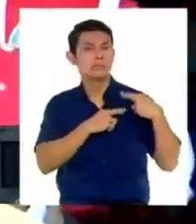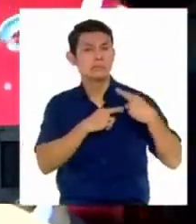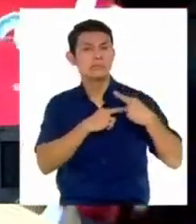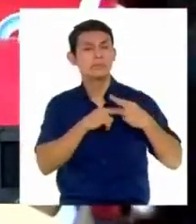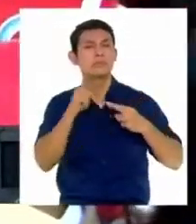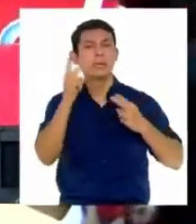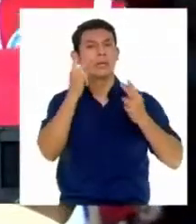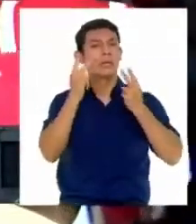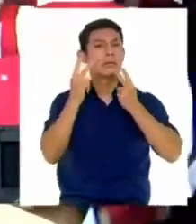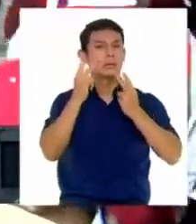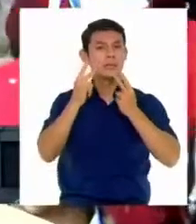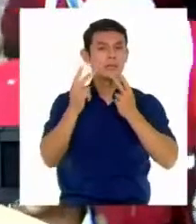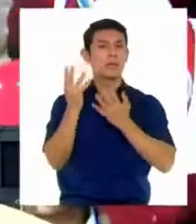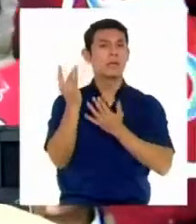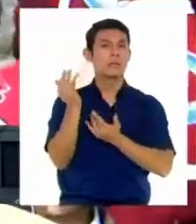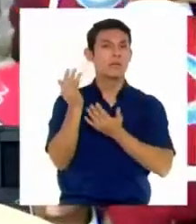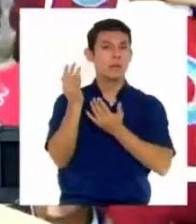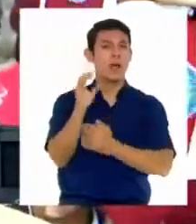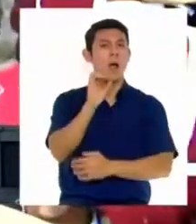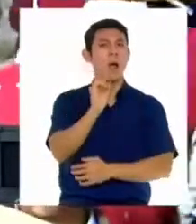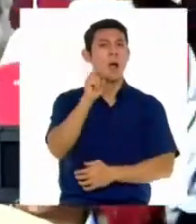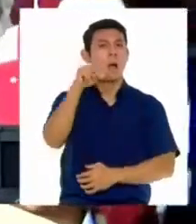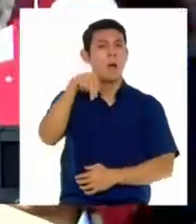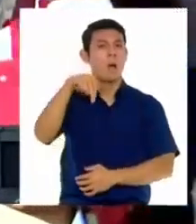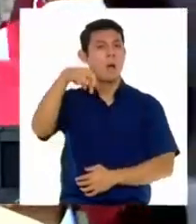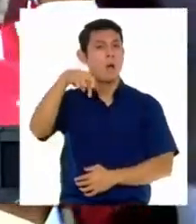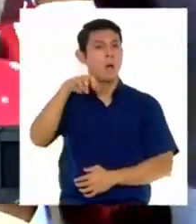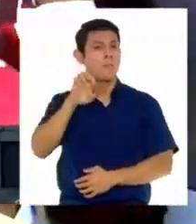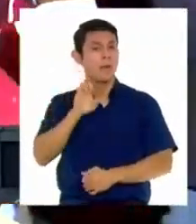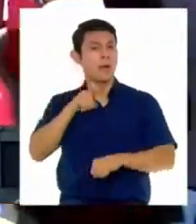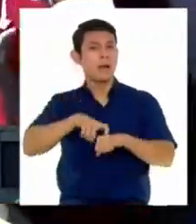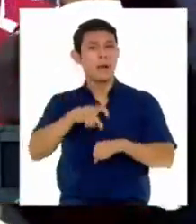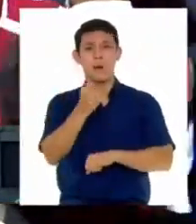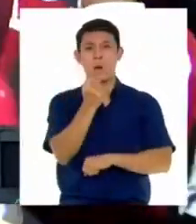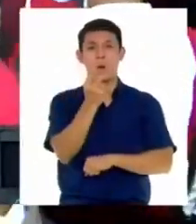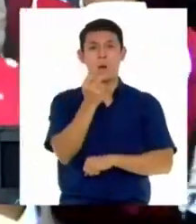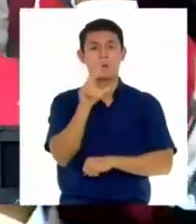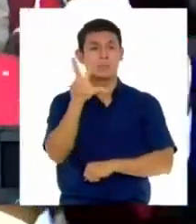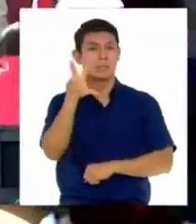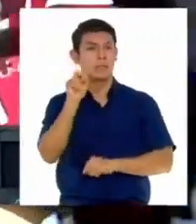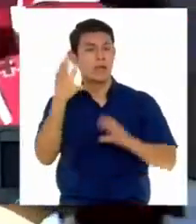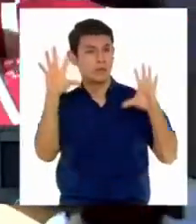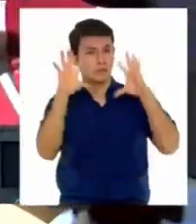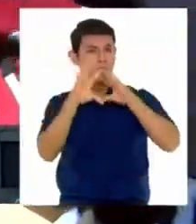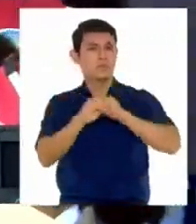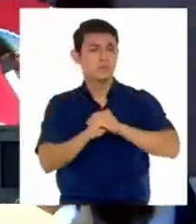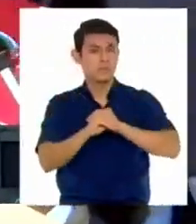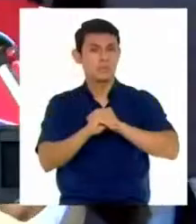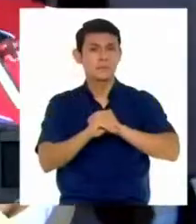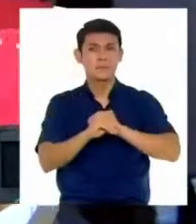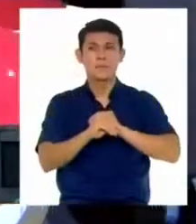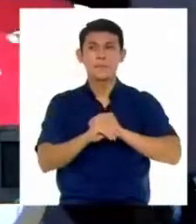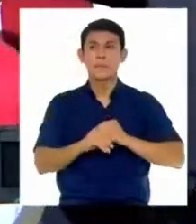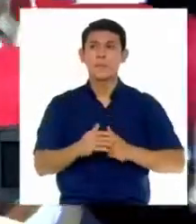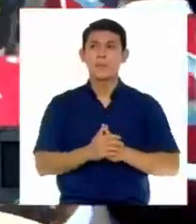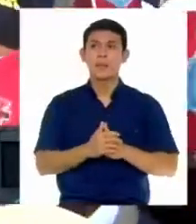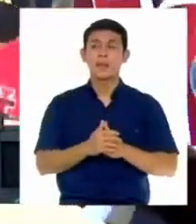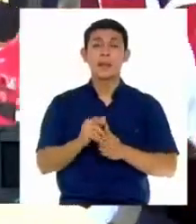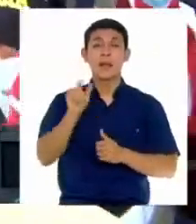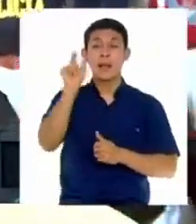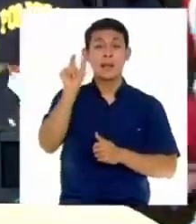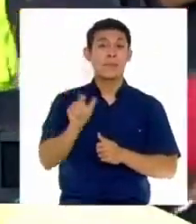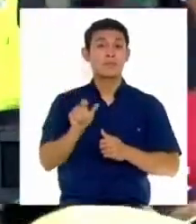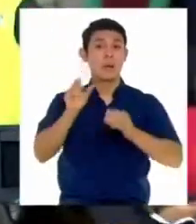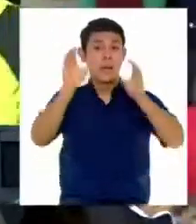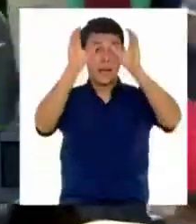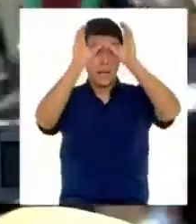primeros resultados que va a emitir la OMPE a las 11 y 3 de la noche. Mientras tanto, el candidato Pedro